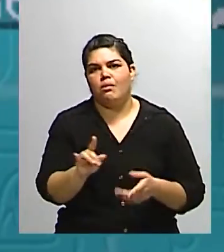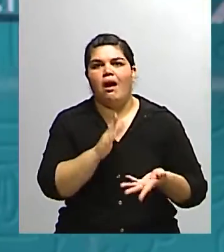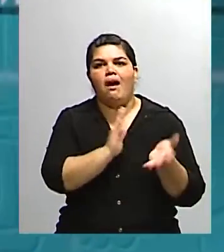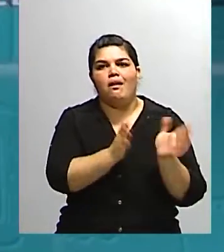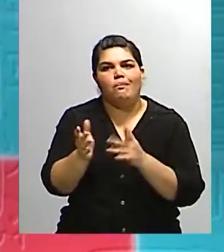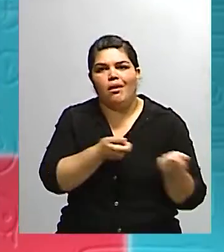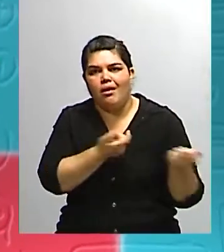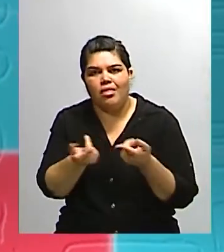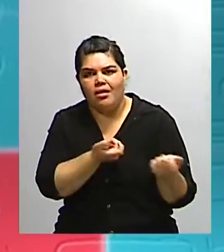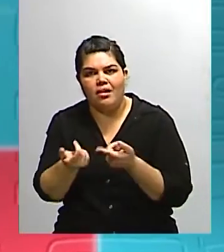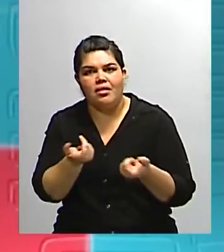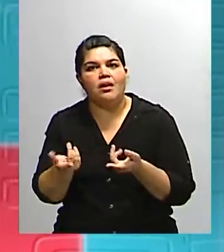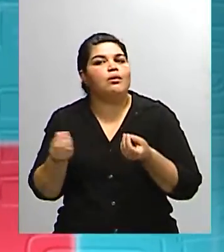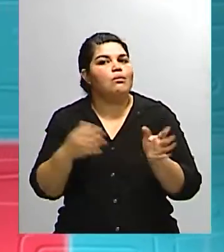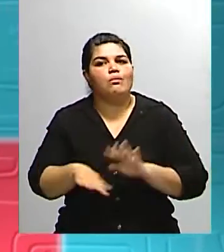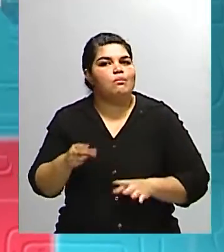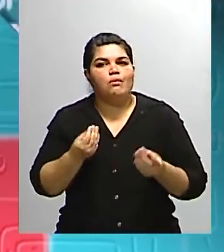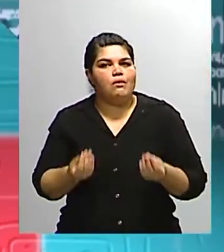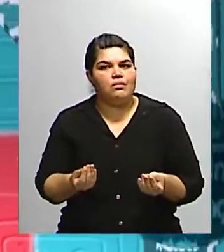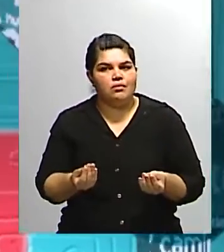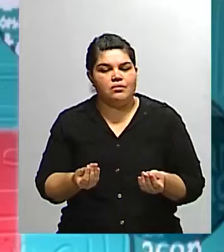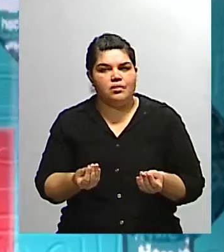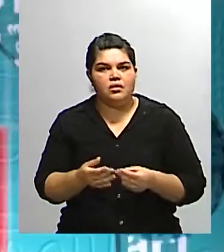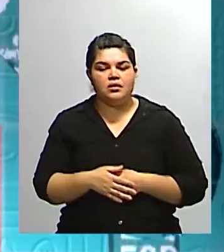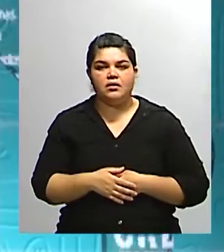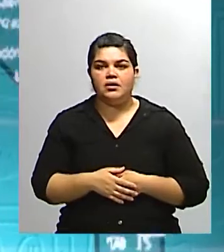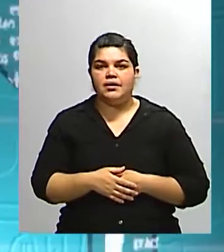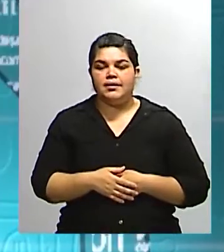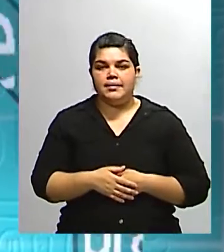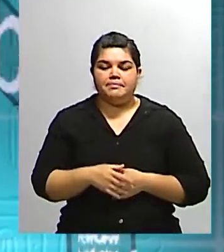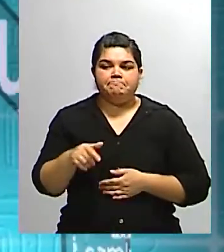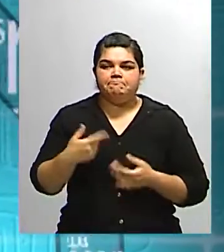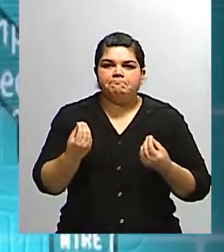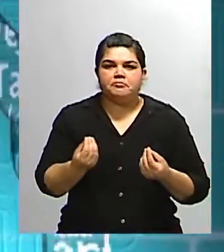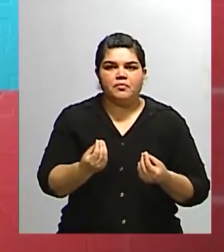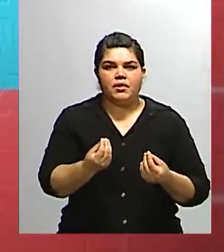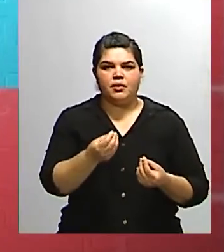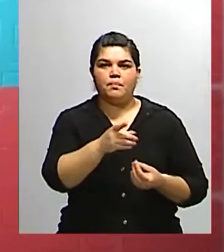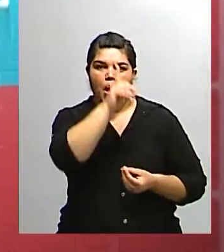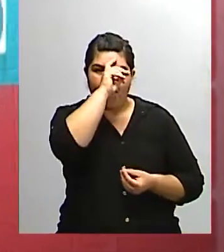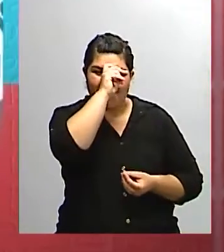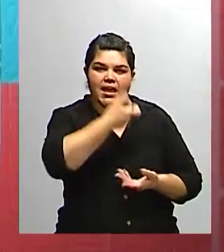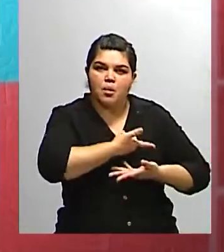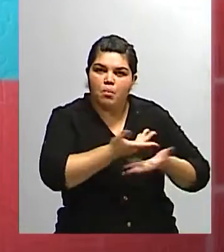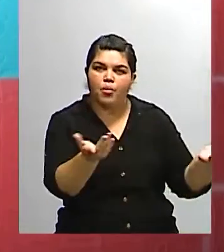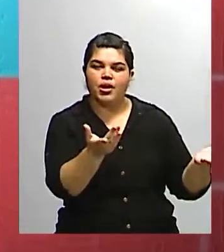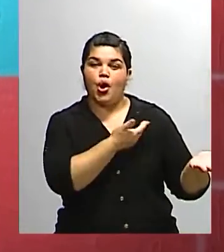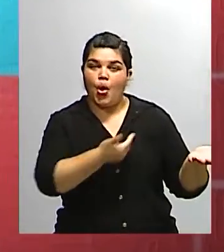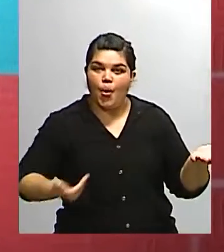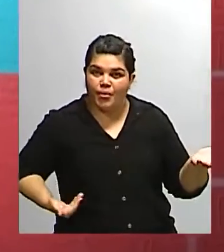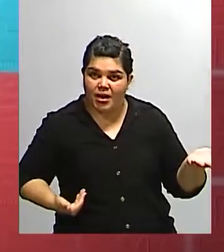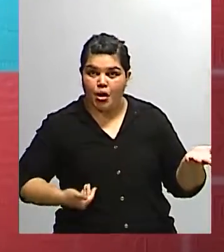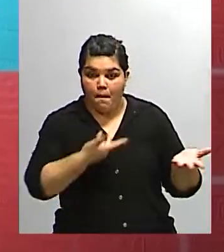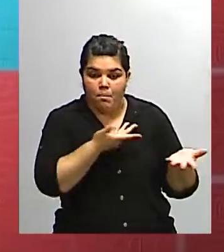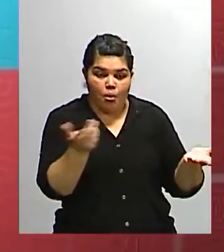del cáncer. La pregunta es, ¿cómo es la respuesta que por ahí tiene el Estado frente a, me